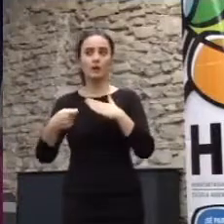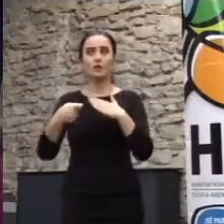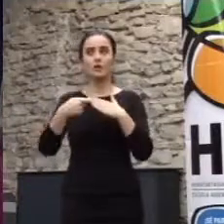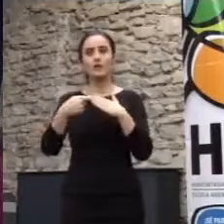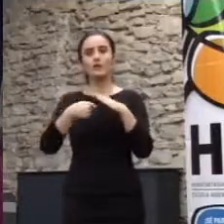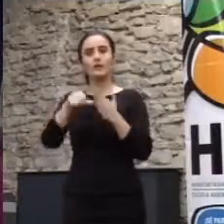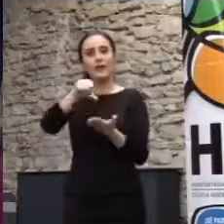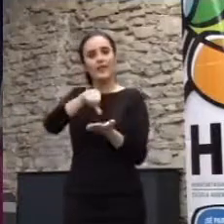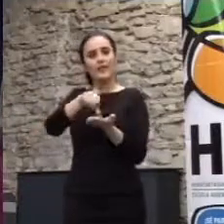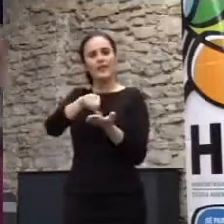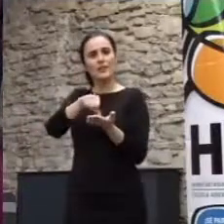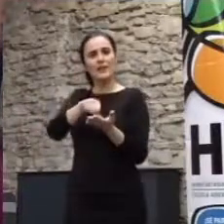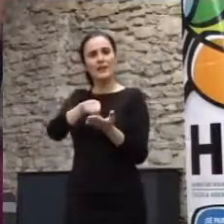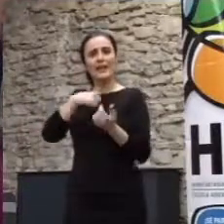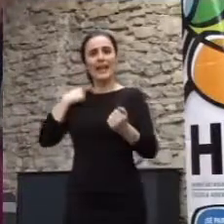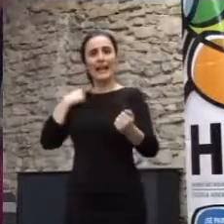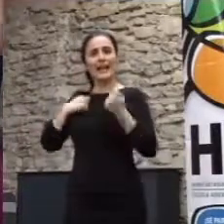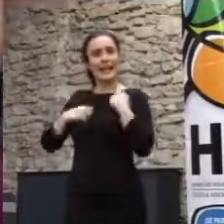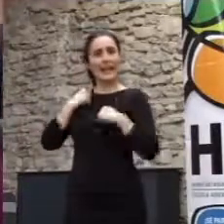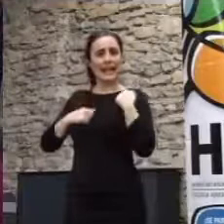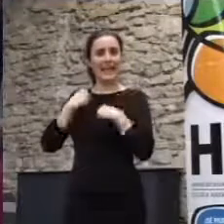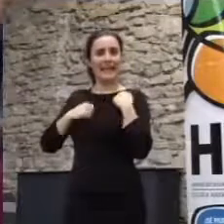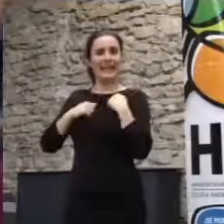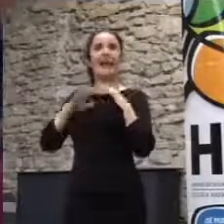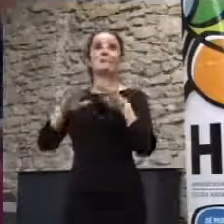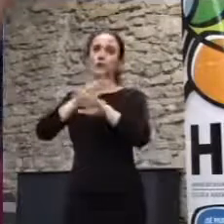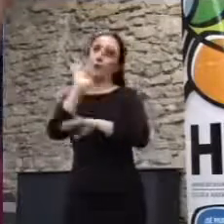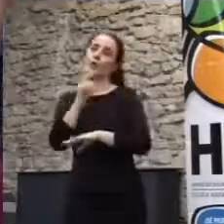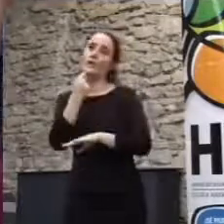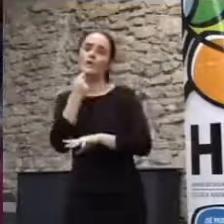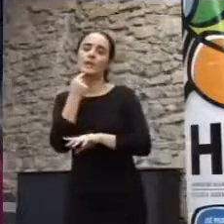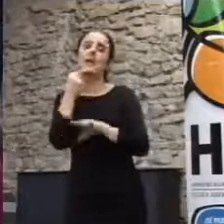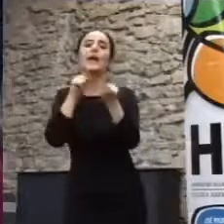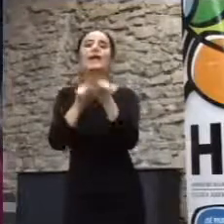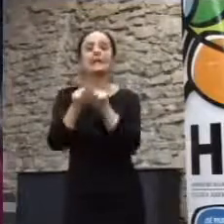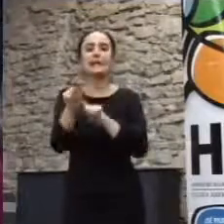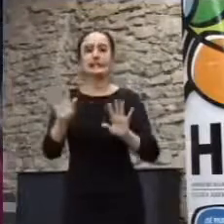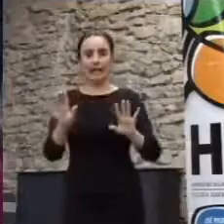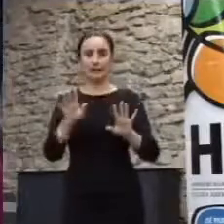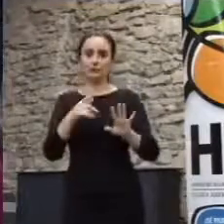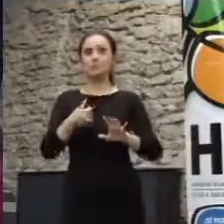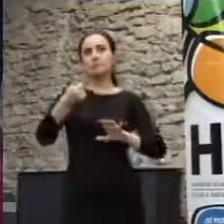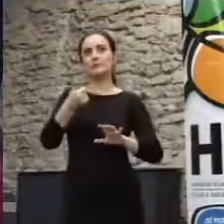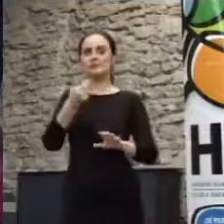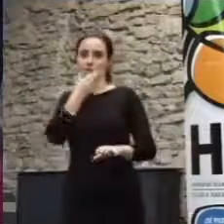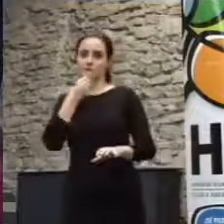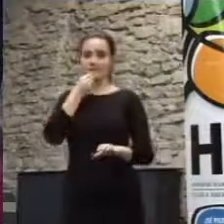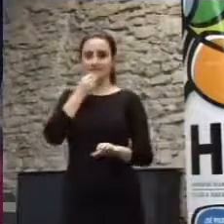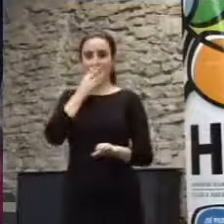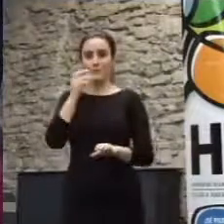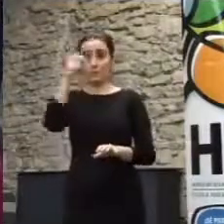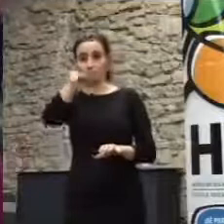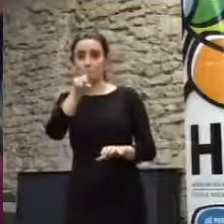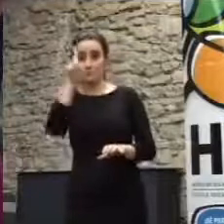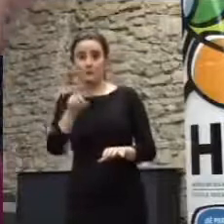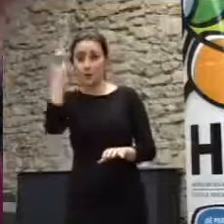ciudad quejica, que luego se ha matizado con crítica, que es un poquito más presentable. Porque estáis dando una opinión.